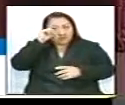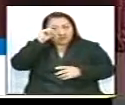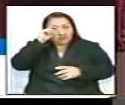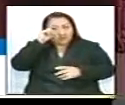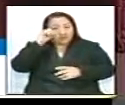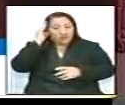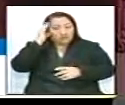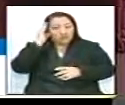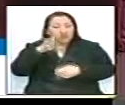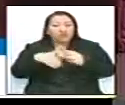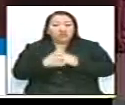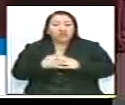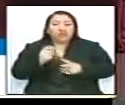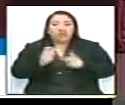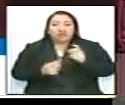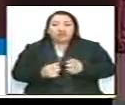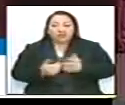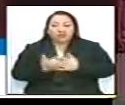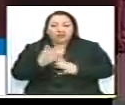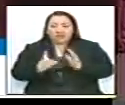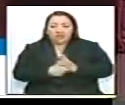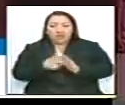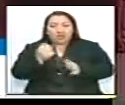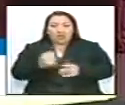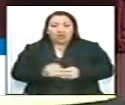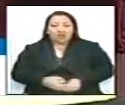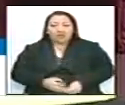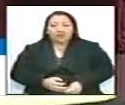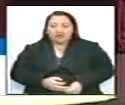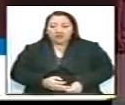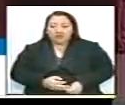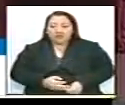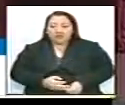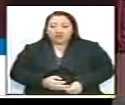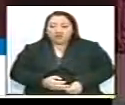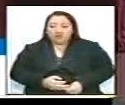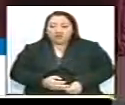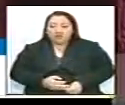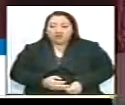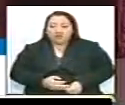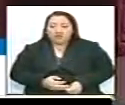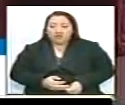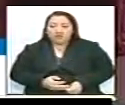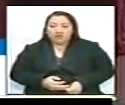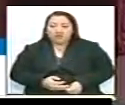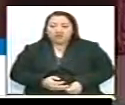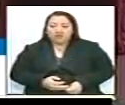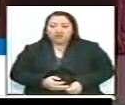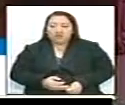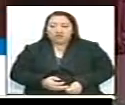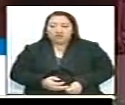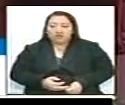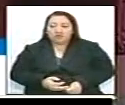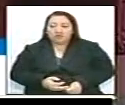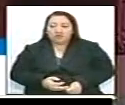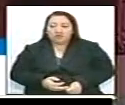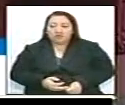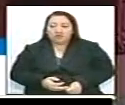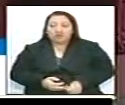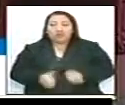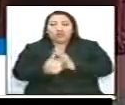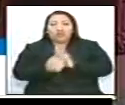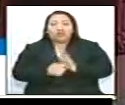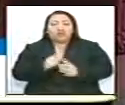mental sobre que, las nuevas leyes que hay, una primera lectura ya debería entrar por costumbre, ¿no? El artículo 134